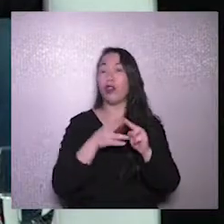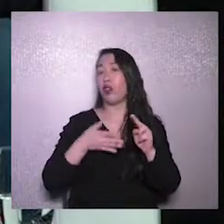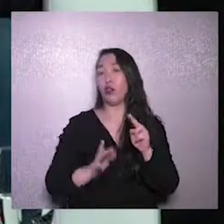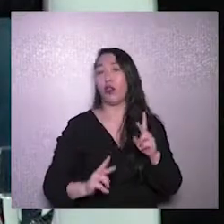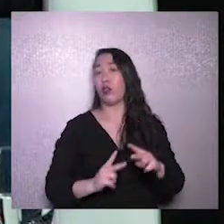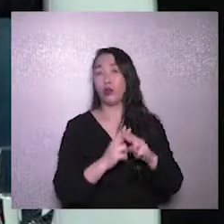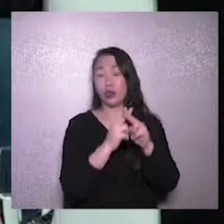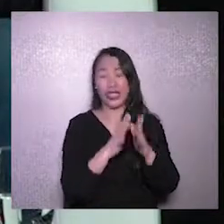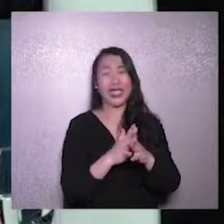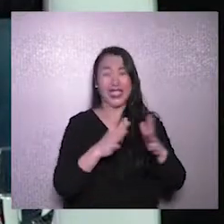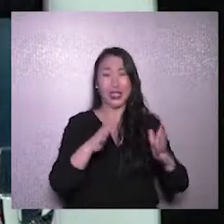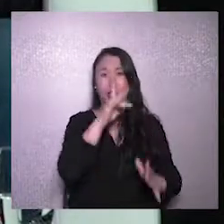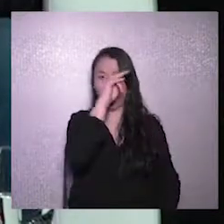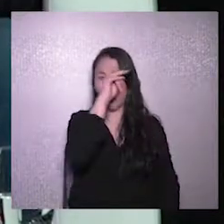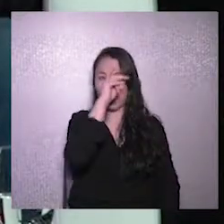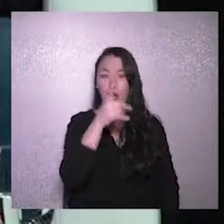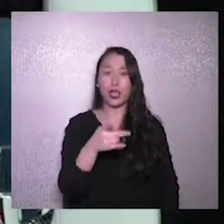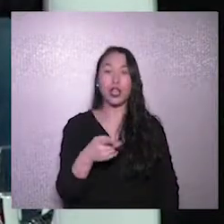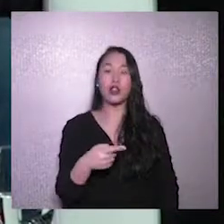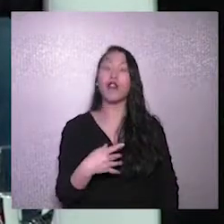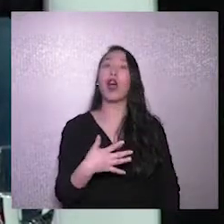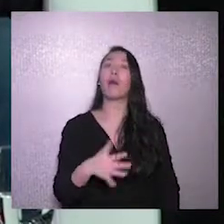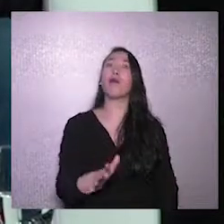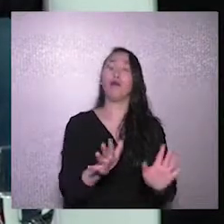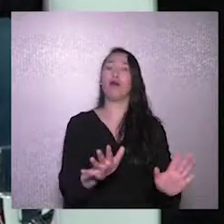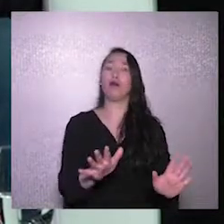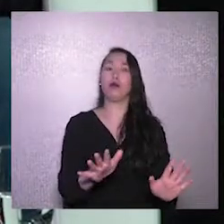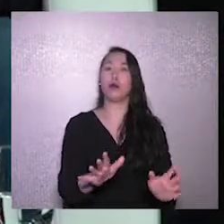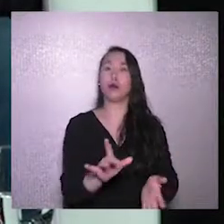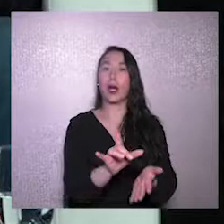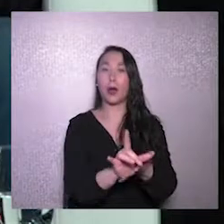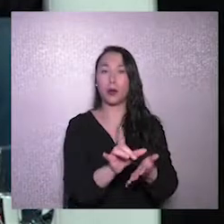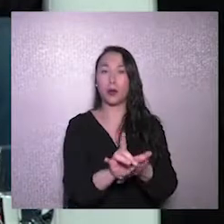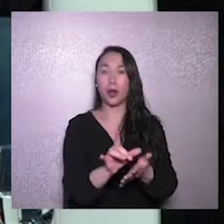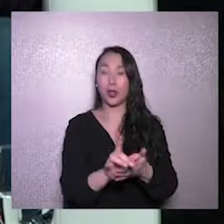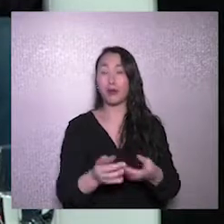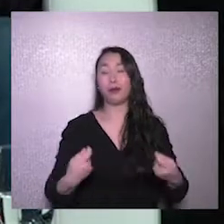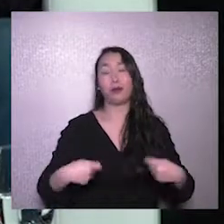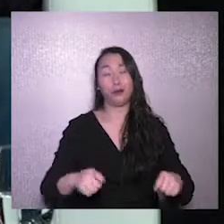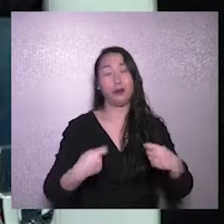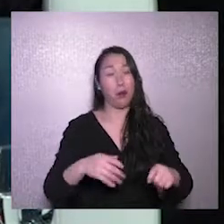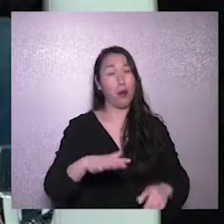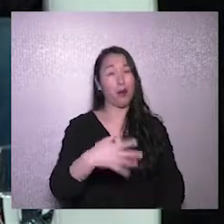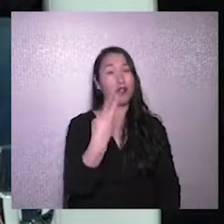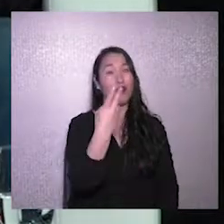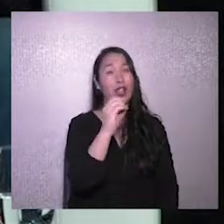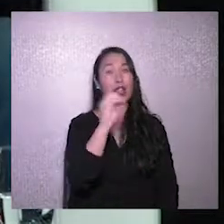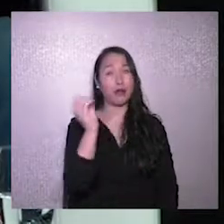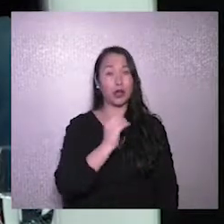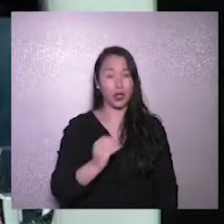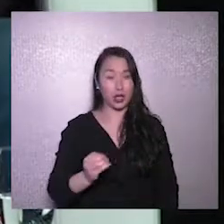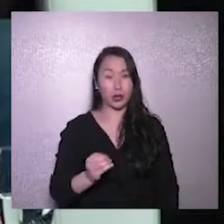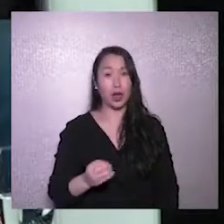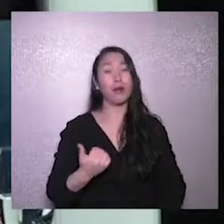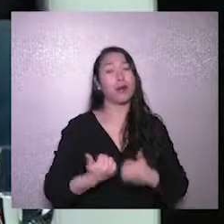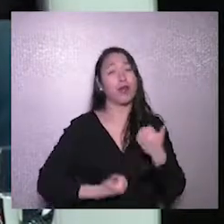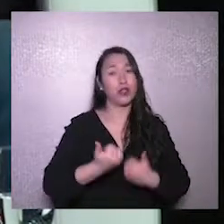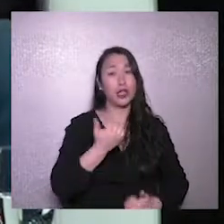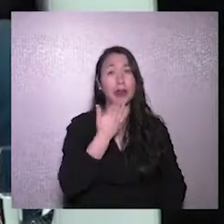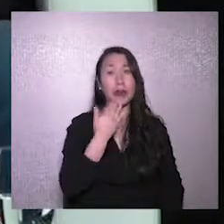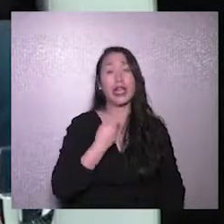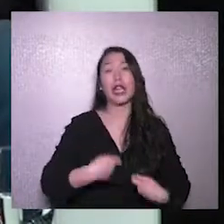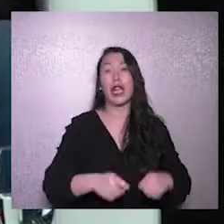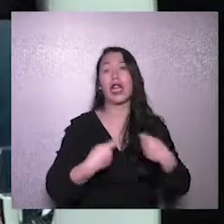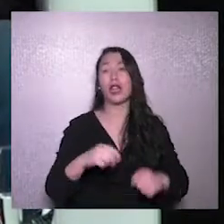grandes hospitales, que va a impactar al sector en casi un aumento del gasto operacional en un 20%, en recursos humanos, en gastos generales,